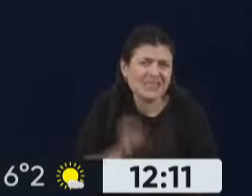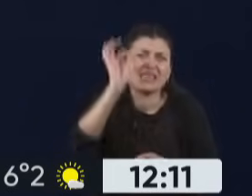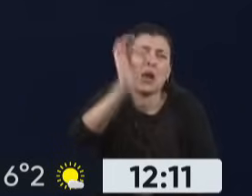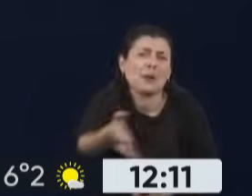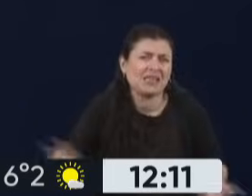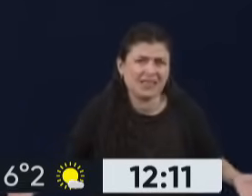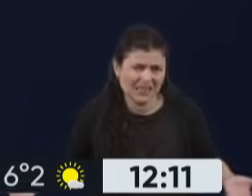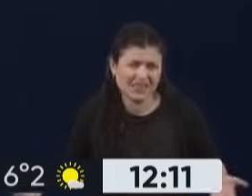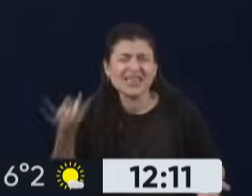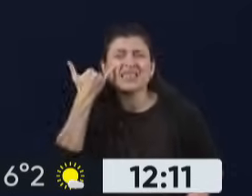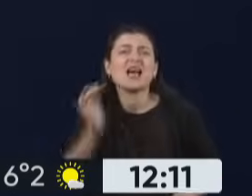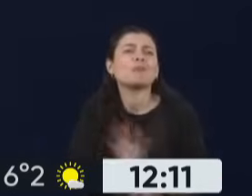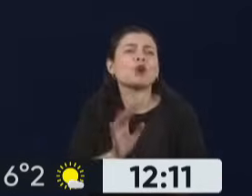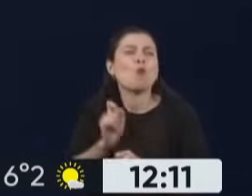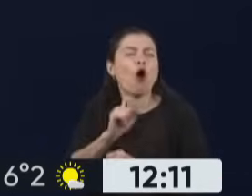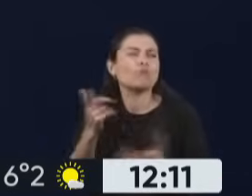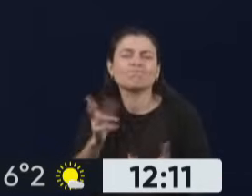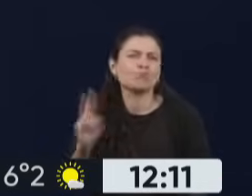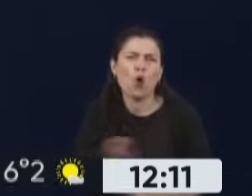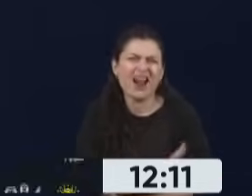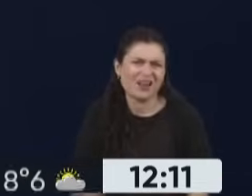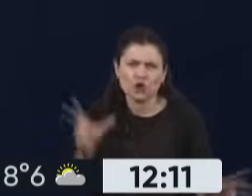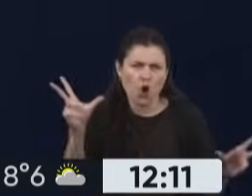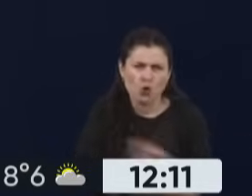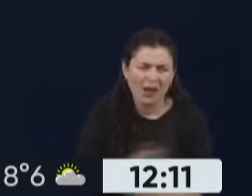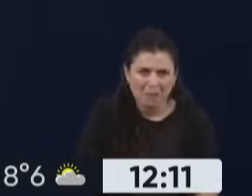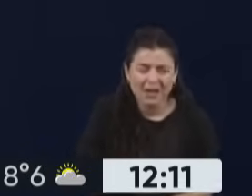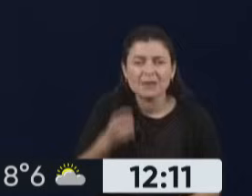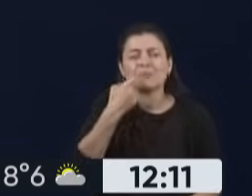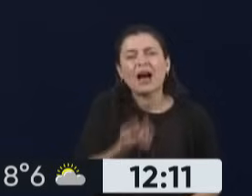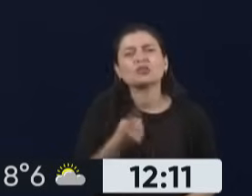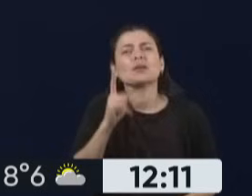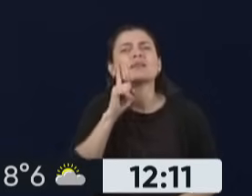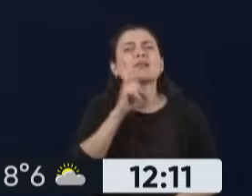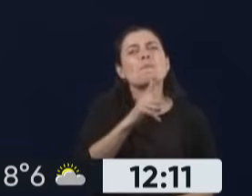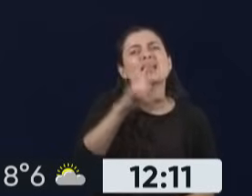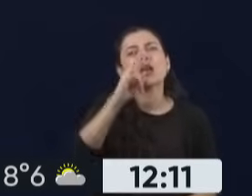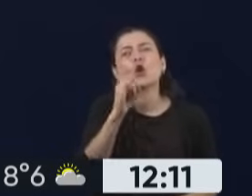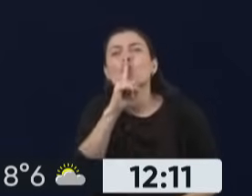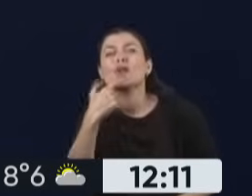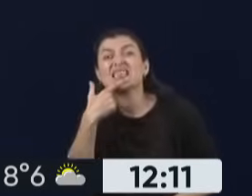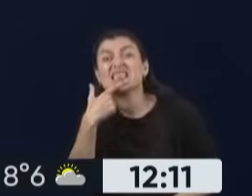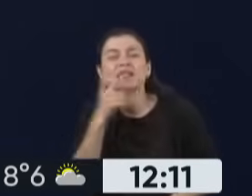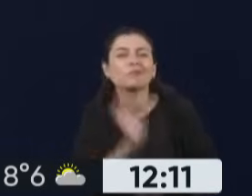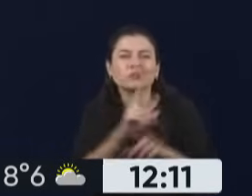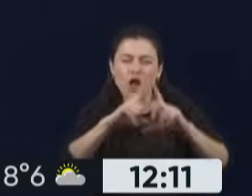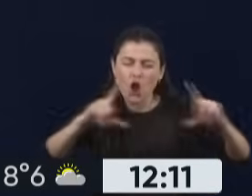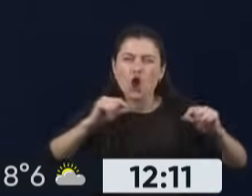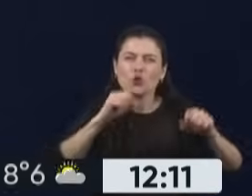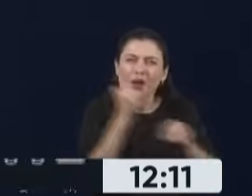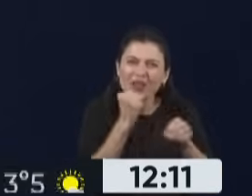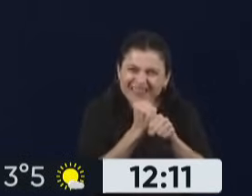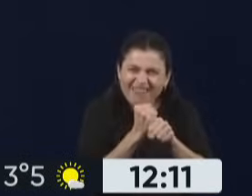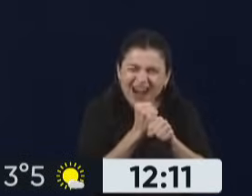totalmente obsoleta. Hoy, 1.000 quits representan el 50% de la recaudación